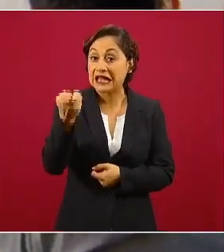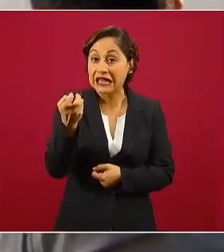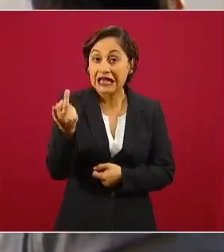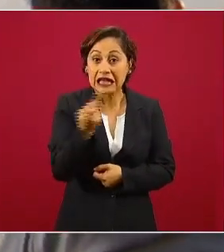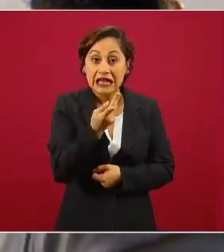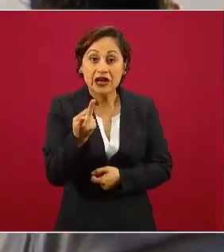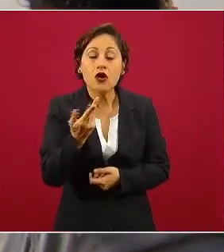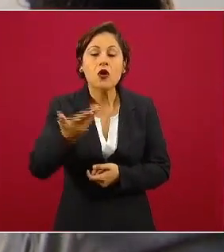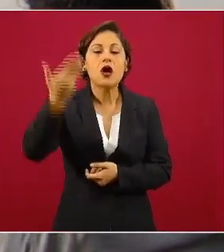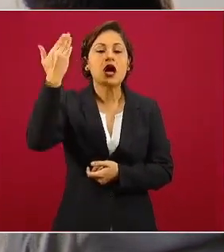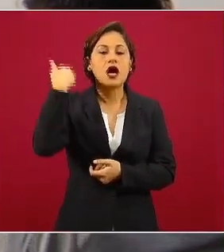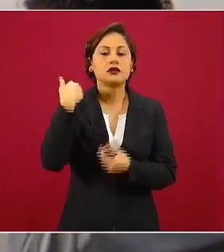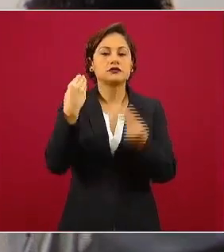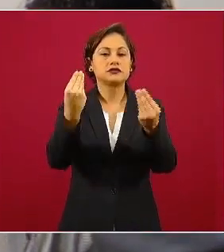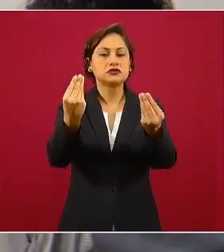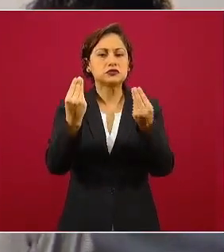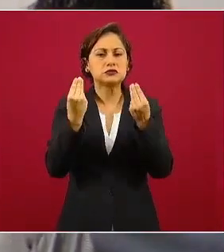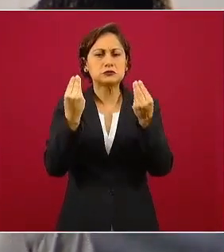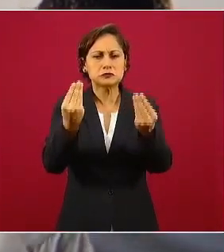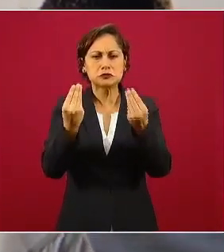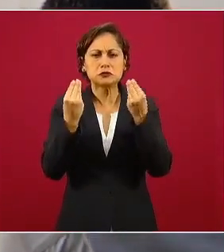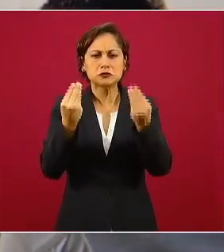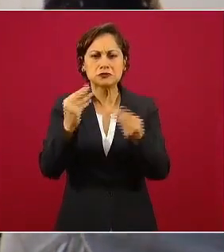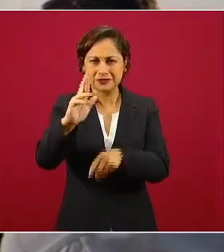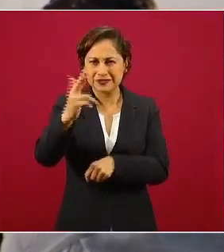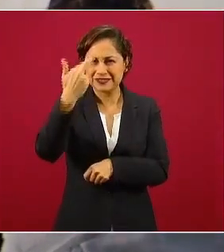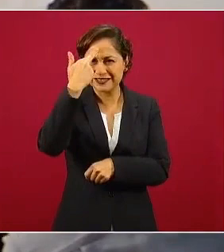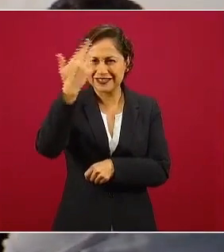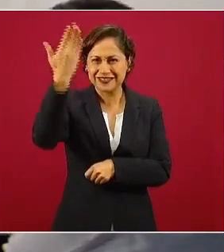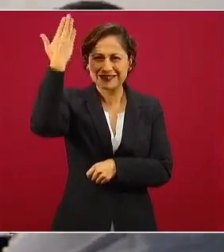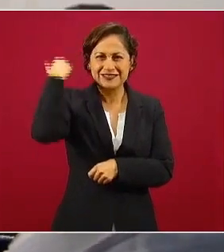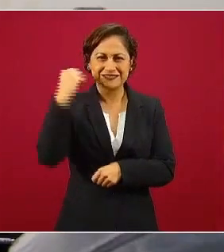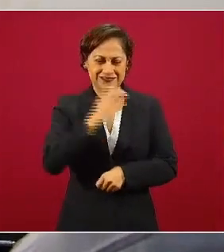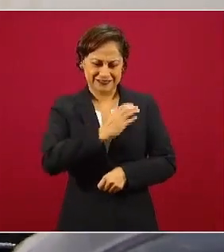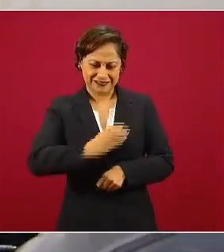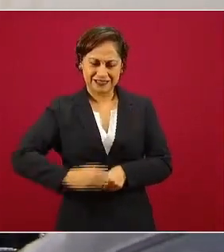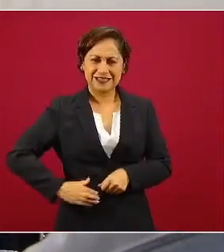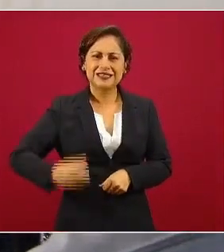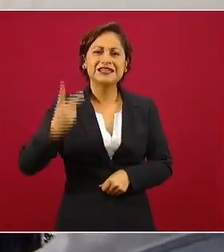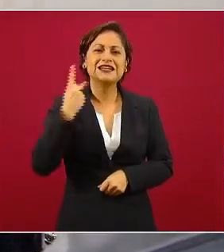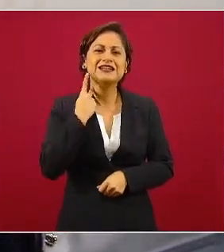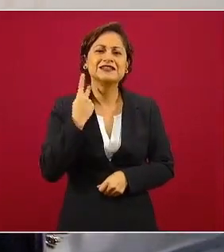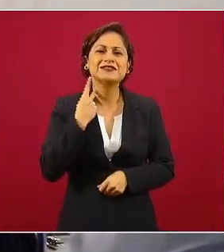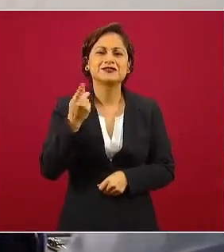Acuérdense que habían hasta candidatos independientes y se volvió moda eso.